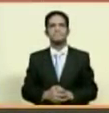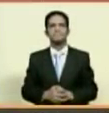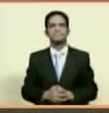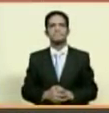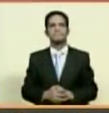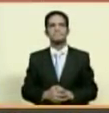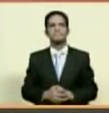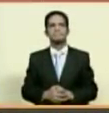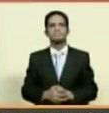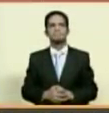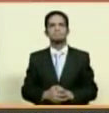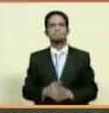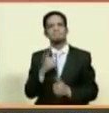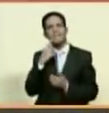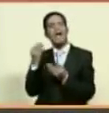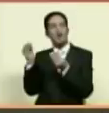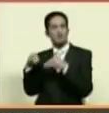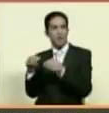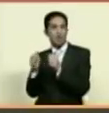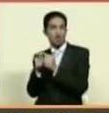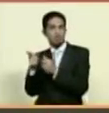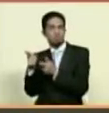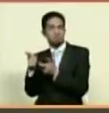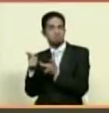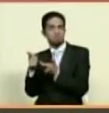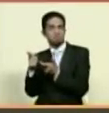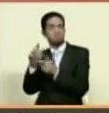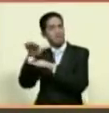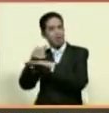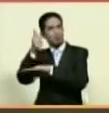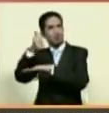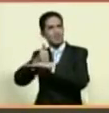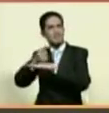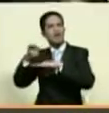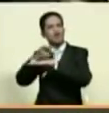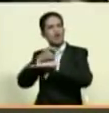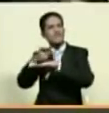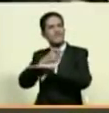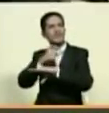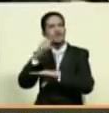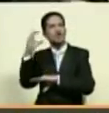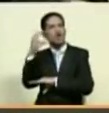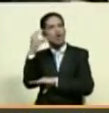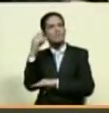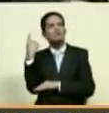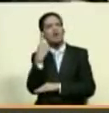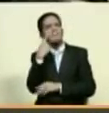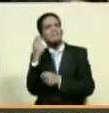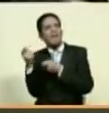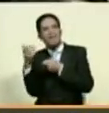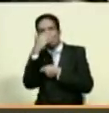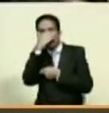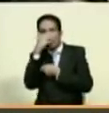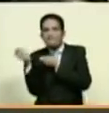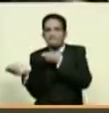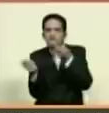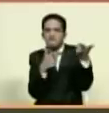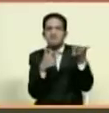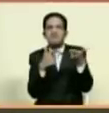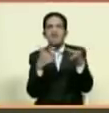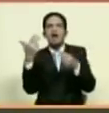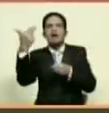en complicidad con el gobierno colombiano y las autoridades colombianas. No solamente el combustible se lo llevan, se lo